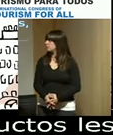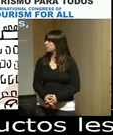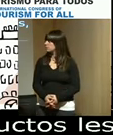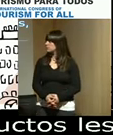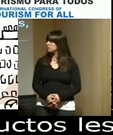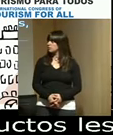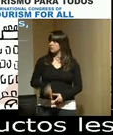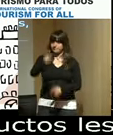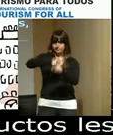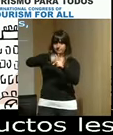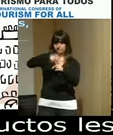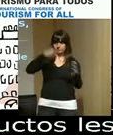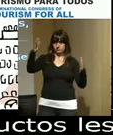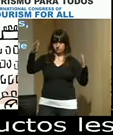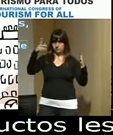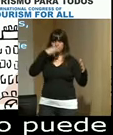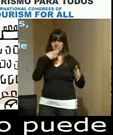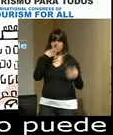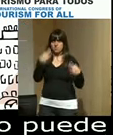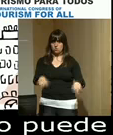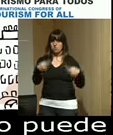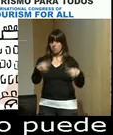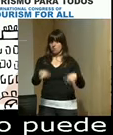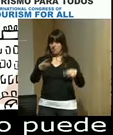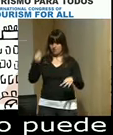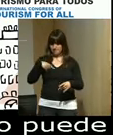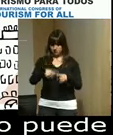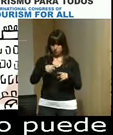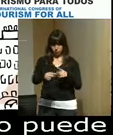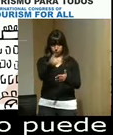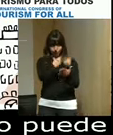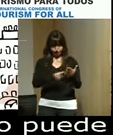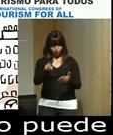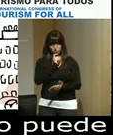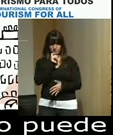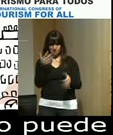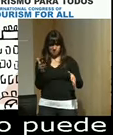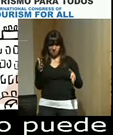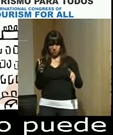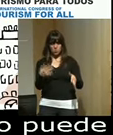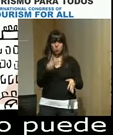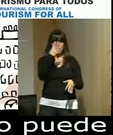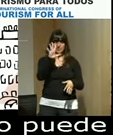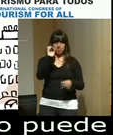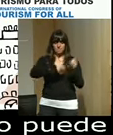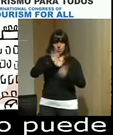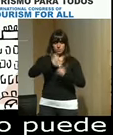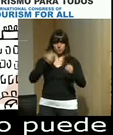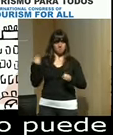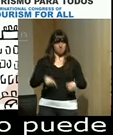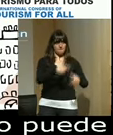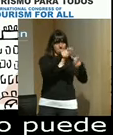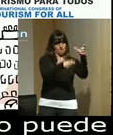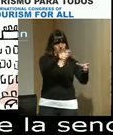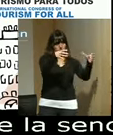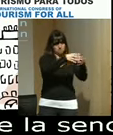El rango de edad estándar o normal para el que son diseñados toda clase de productos abarca un 45% de la población, la